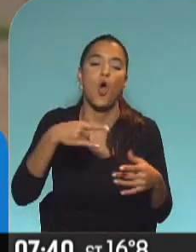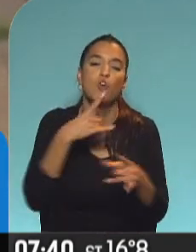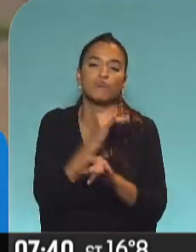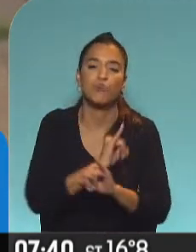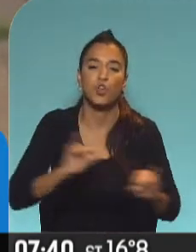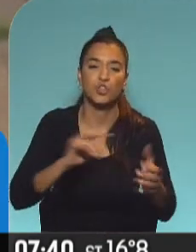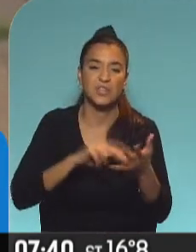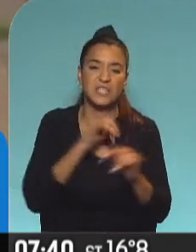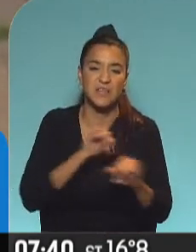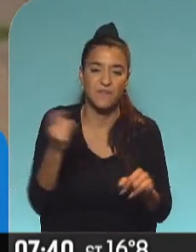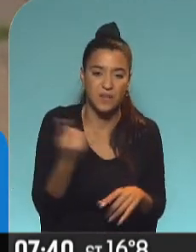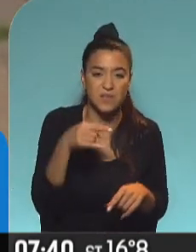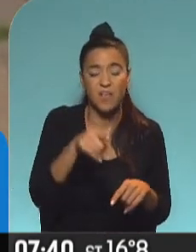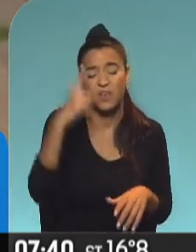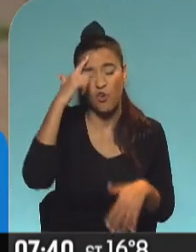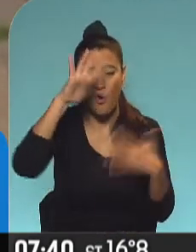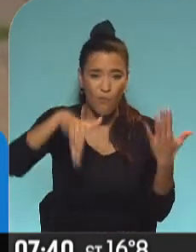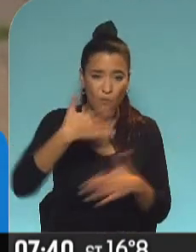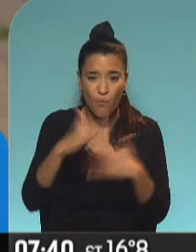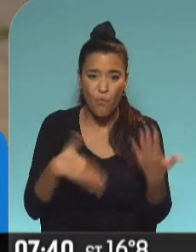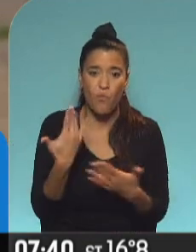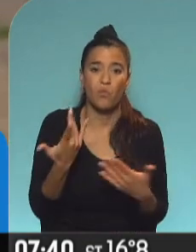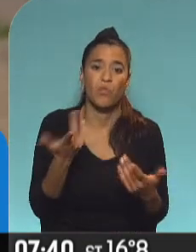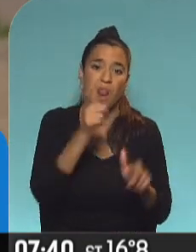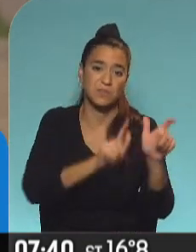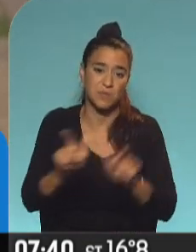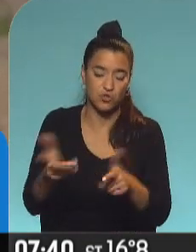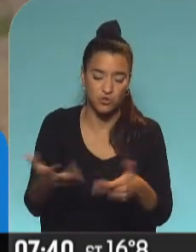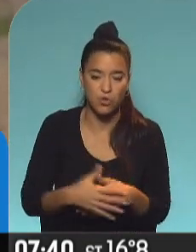lo que más hacen es confundir a la opinión pública. Bien, Daniel, el trabajo en vivo allí.